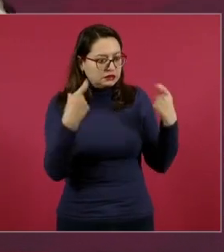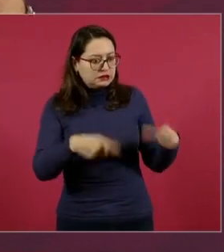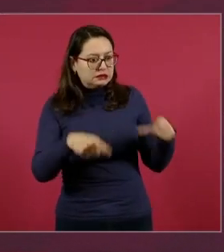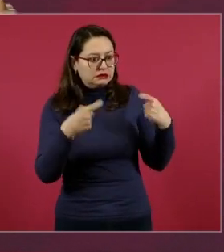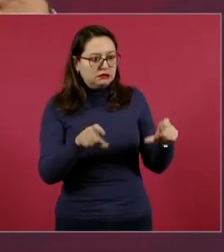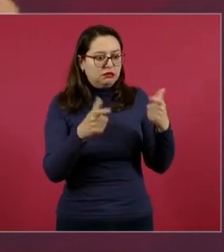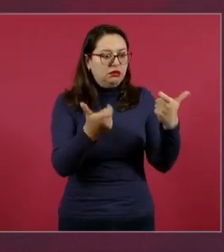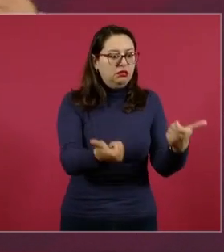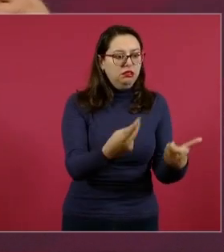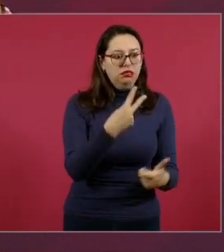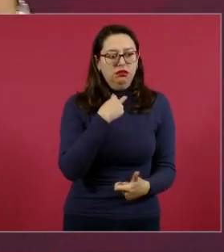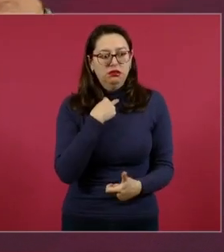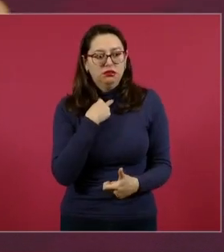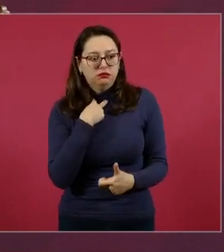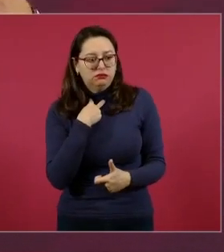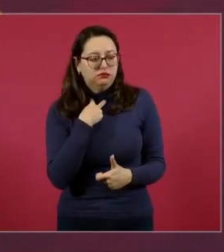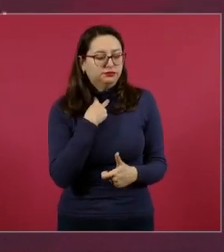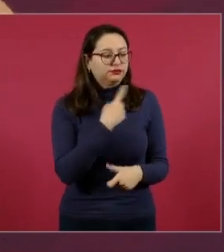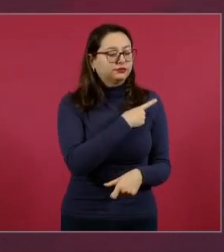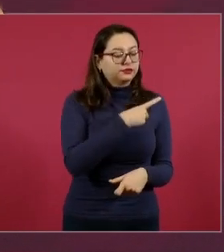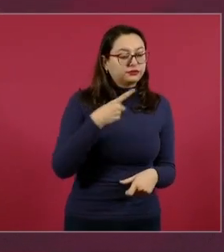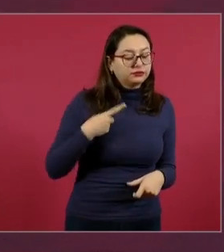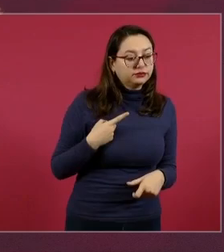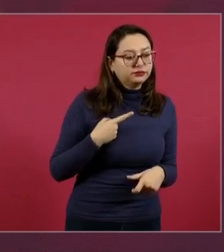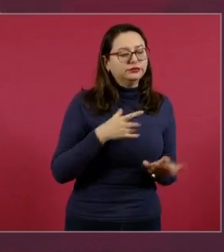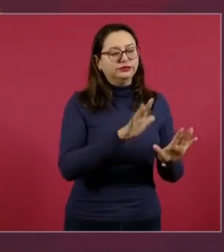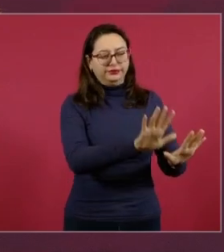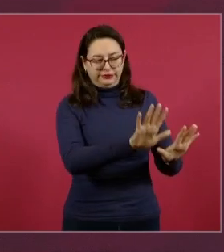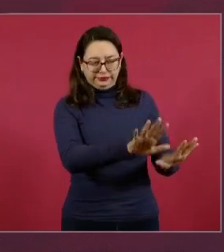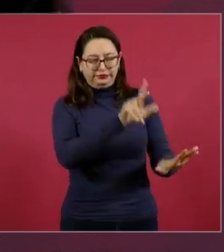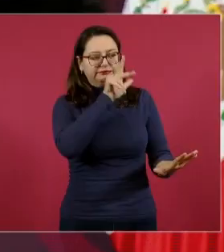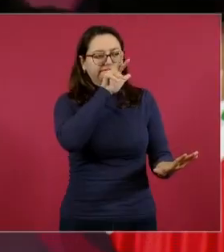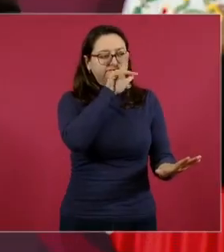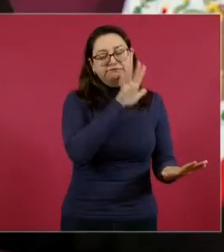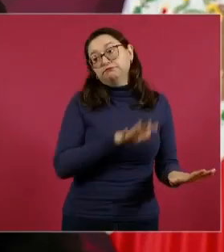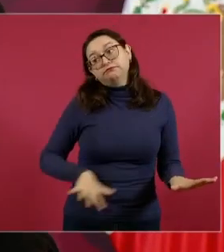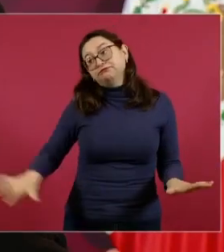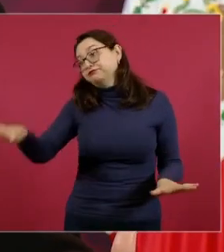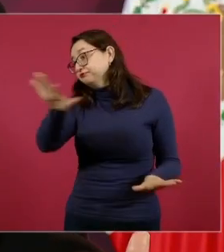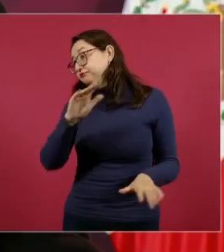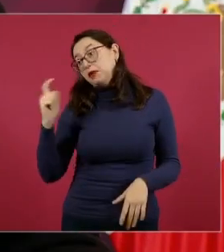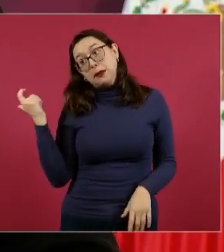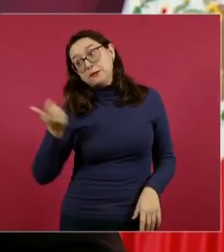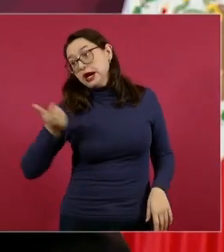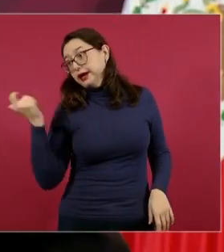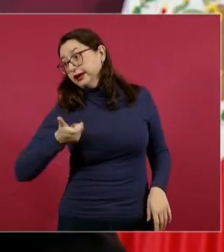de unos cuantos banqueros y empresarios en deuda pública.